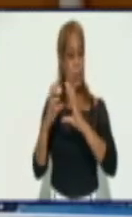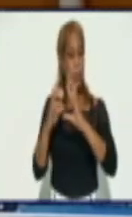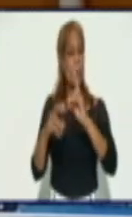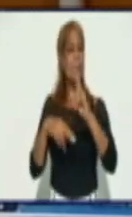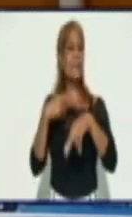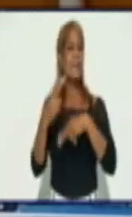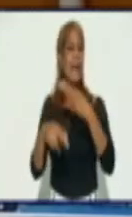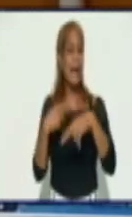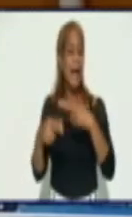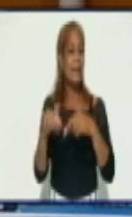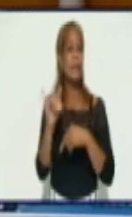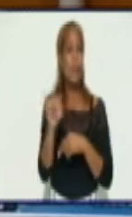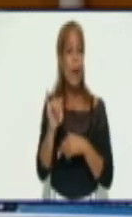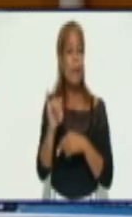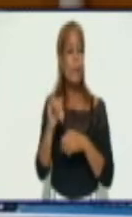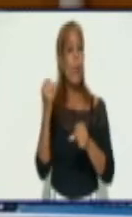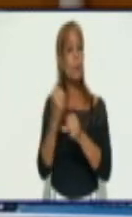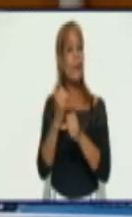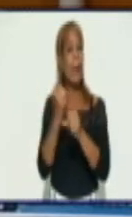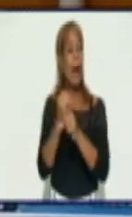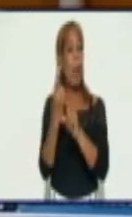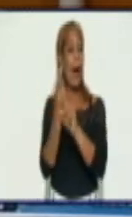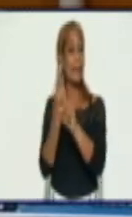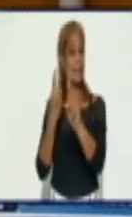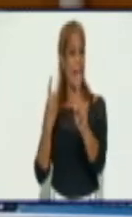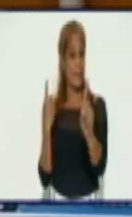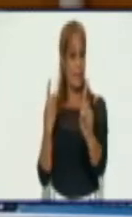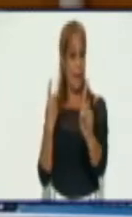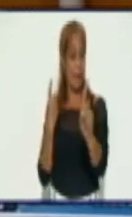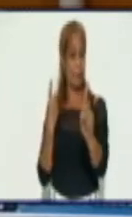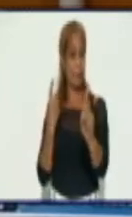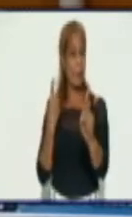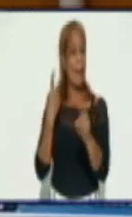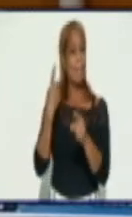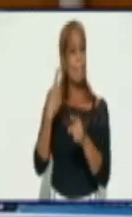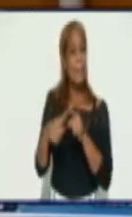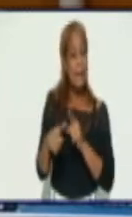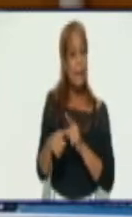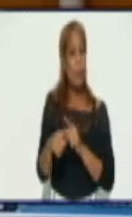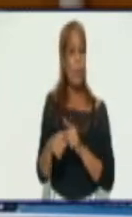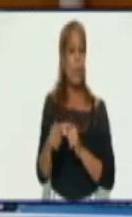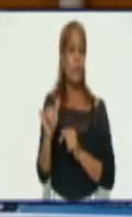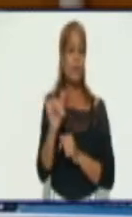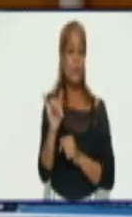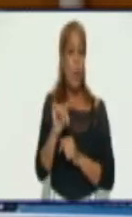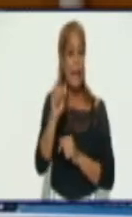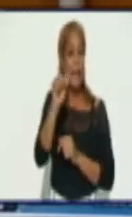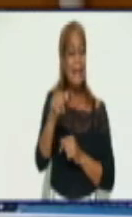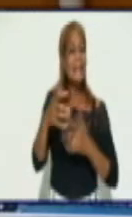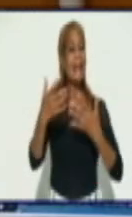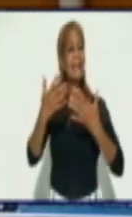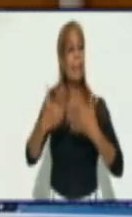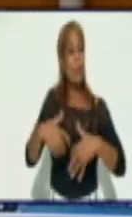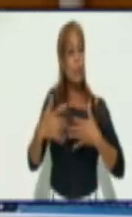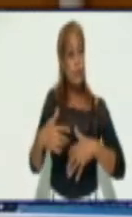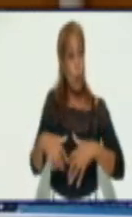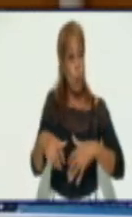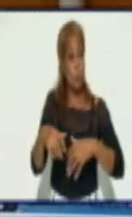trabajo a distancia pero en el caso de las que se autorizan esas de producción de servicios vitales